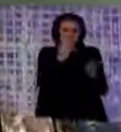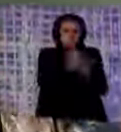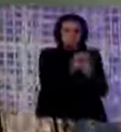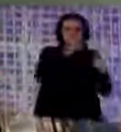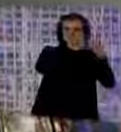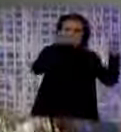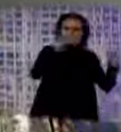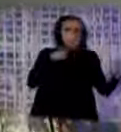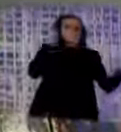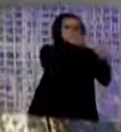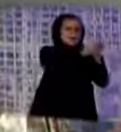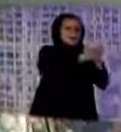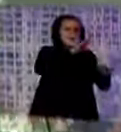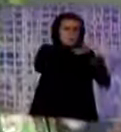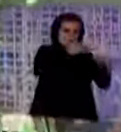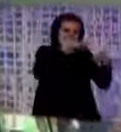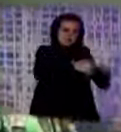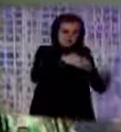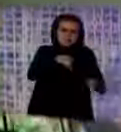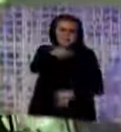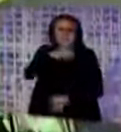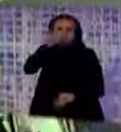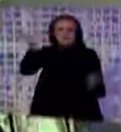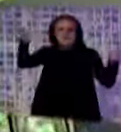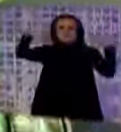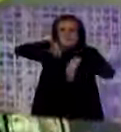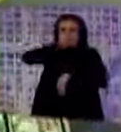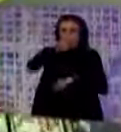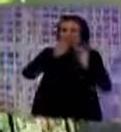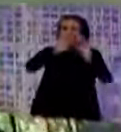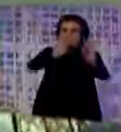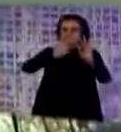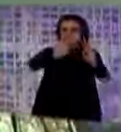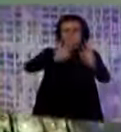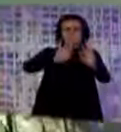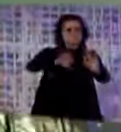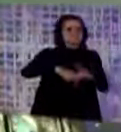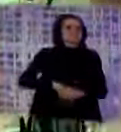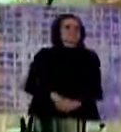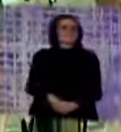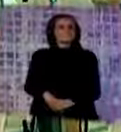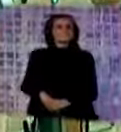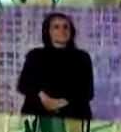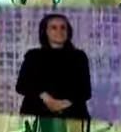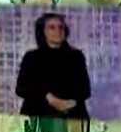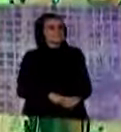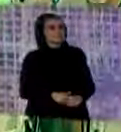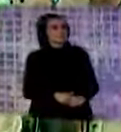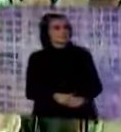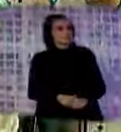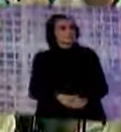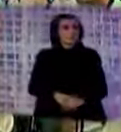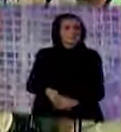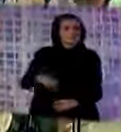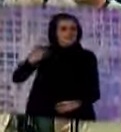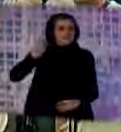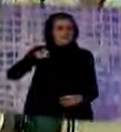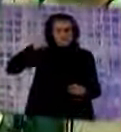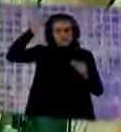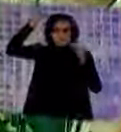para tus hijos un gran Sinvergüenza en lo que eres tú ponte y